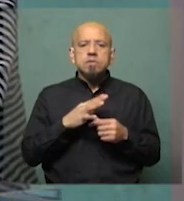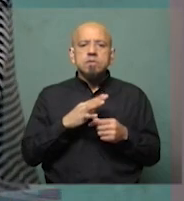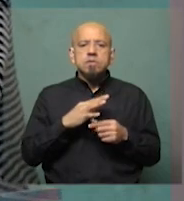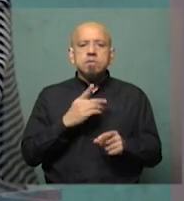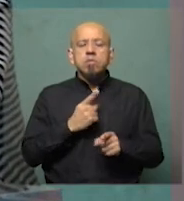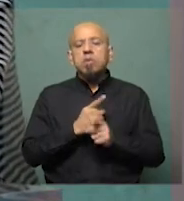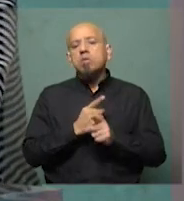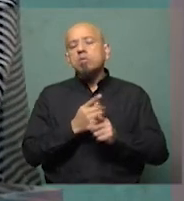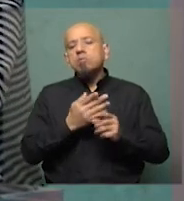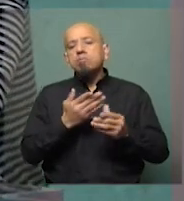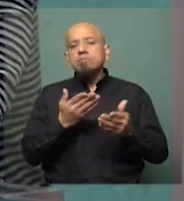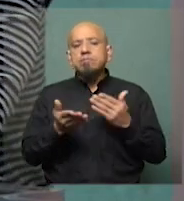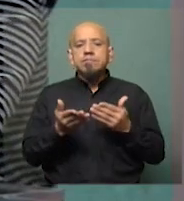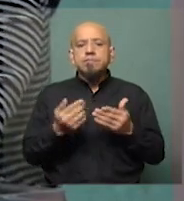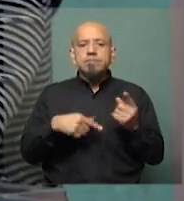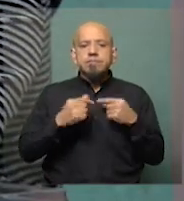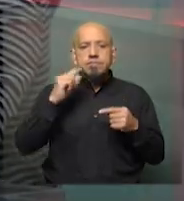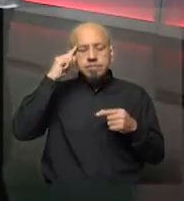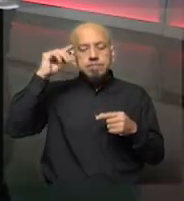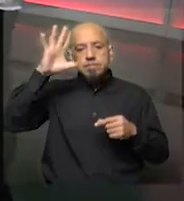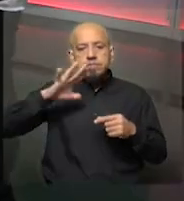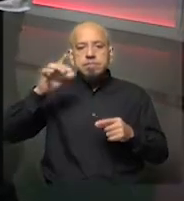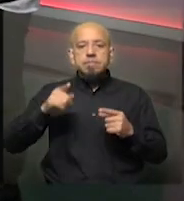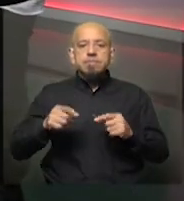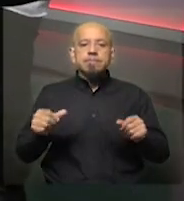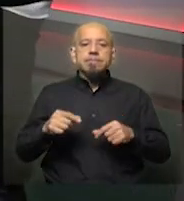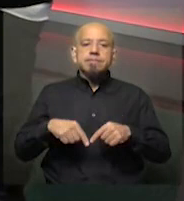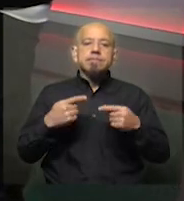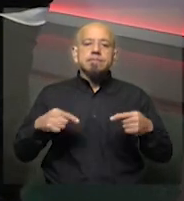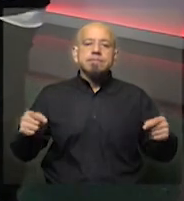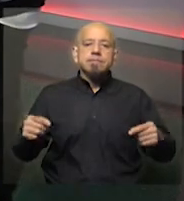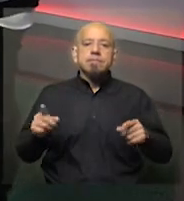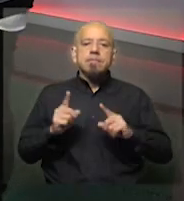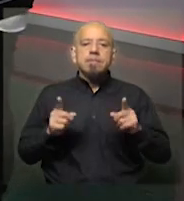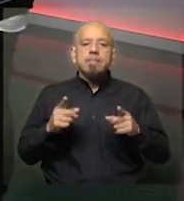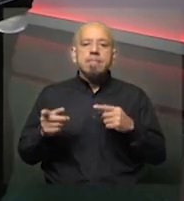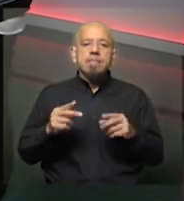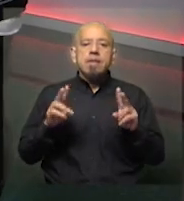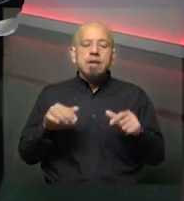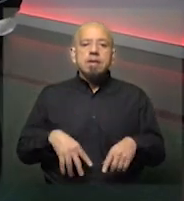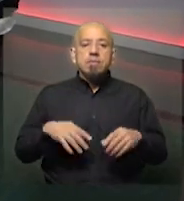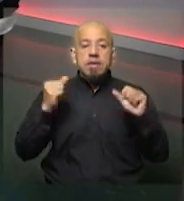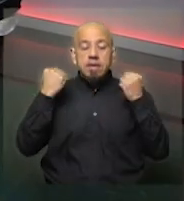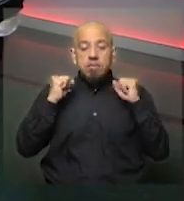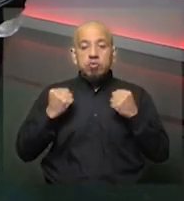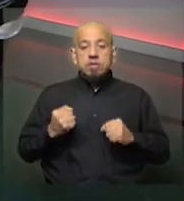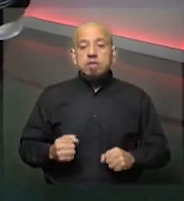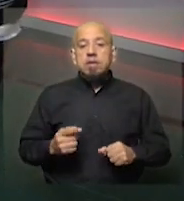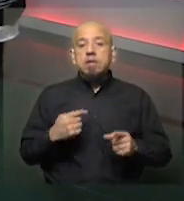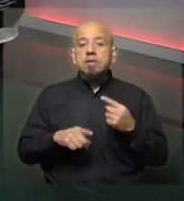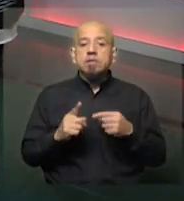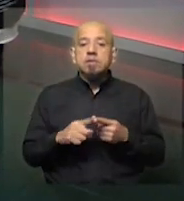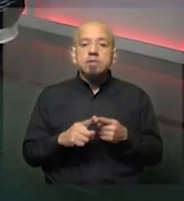que te hace... Incluso imaginar cosas. Me acuerdo de algunos estudios donde decían la motricidad que se genera con los juegos es impresionante, ¿no?